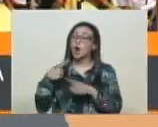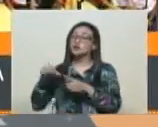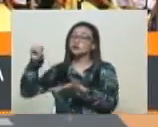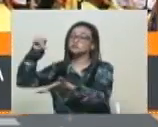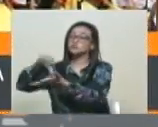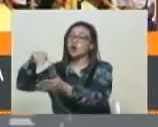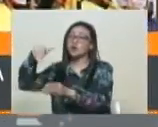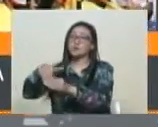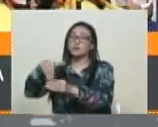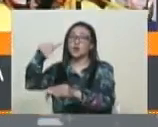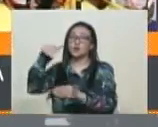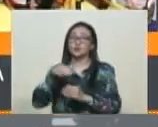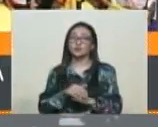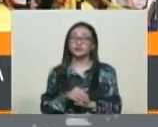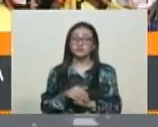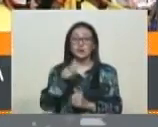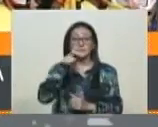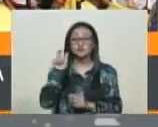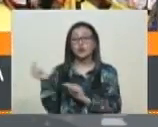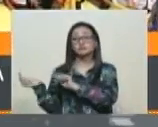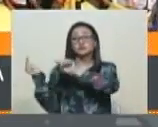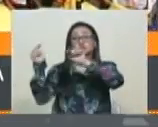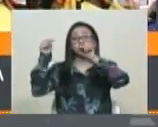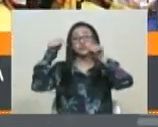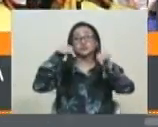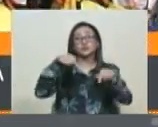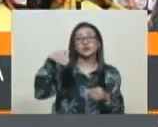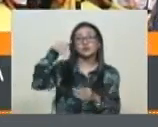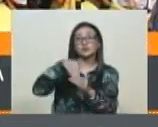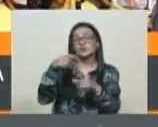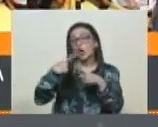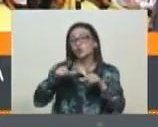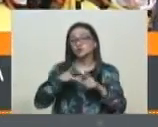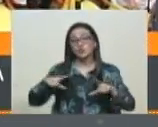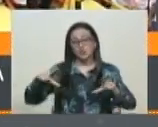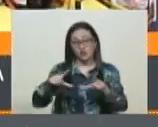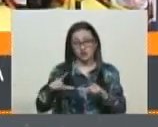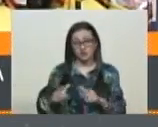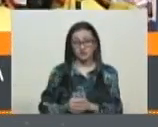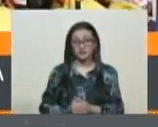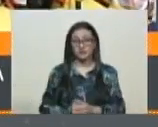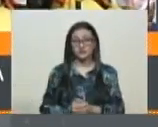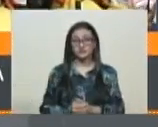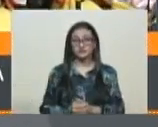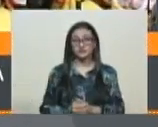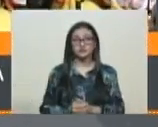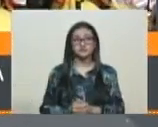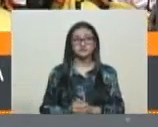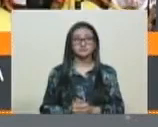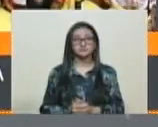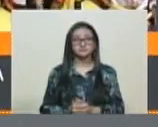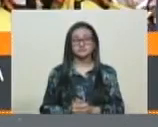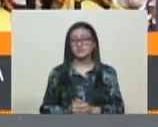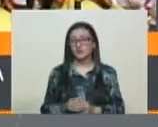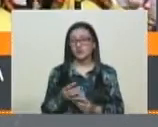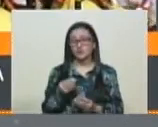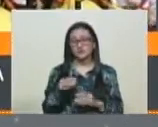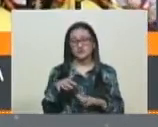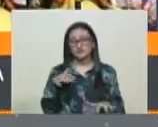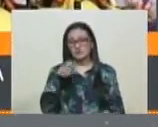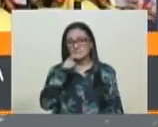centros electorales para que los ciudadanos se trasladasen, como en efecto se hizo y se vio cientos de miles de